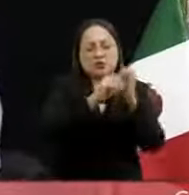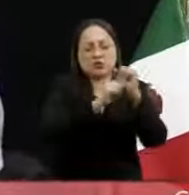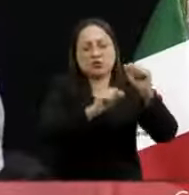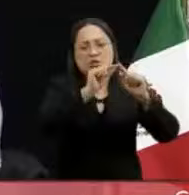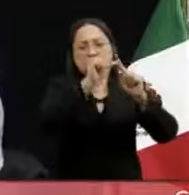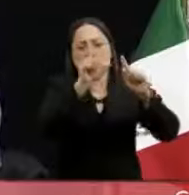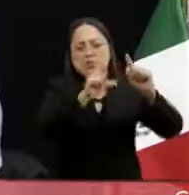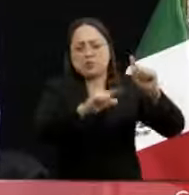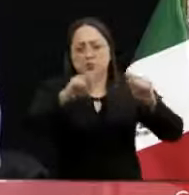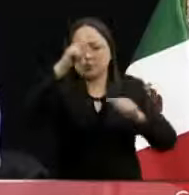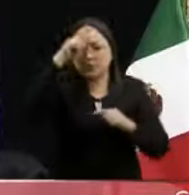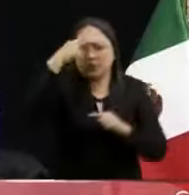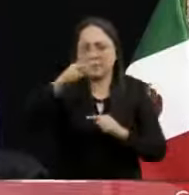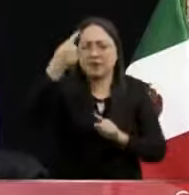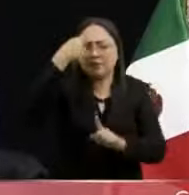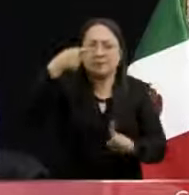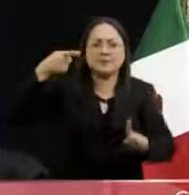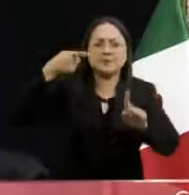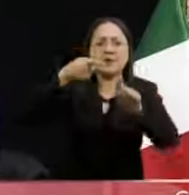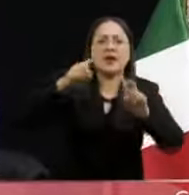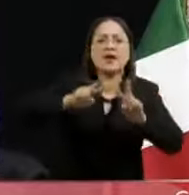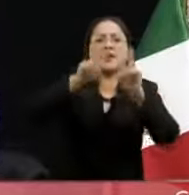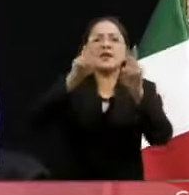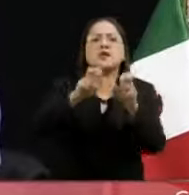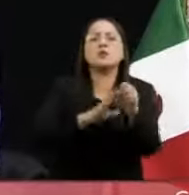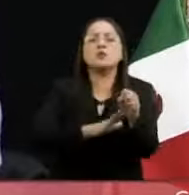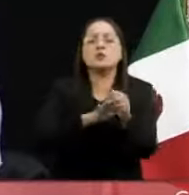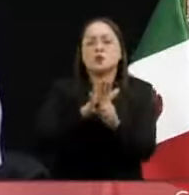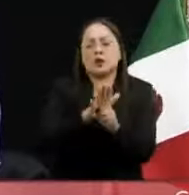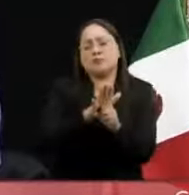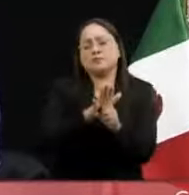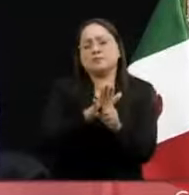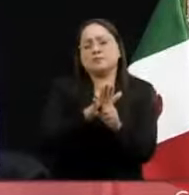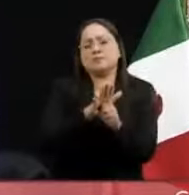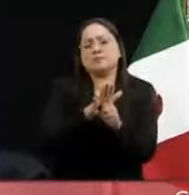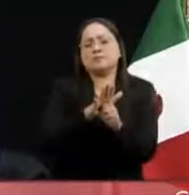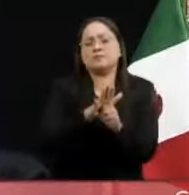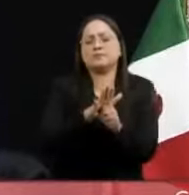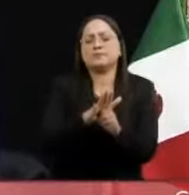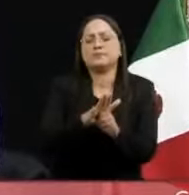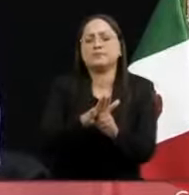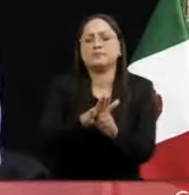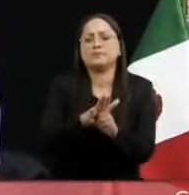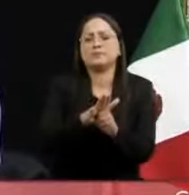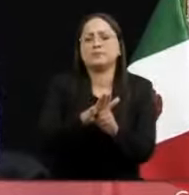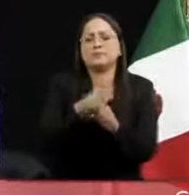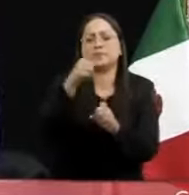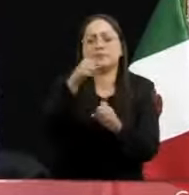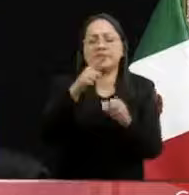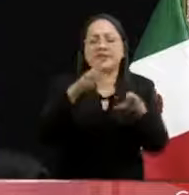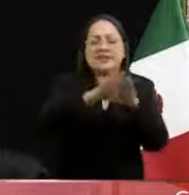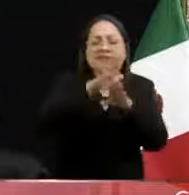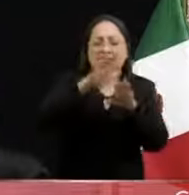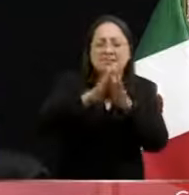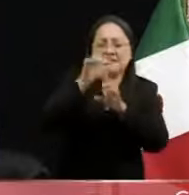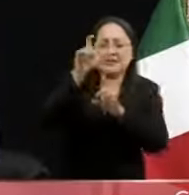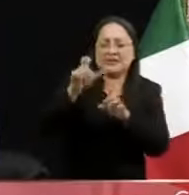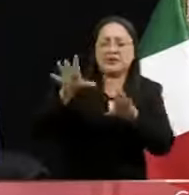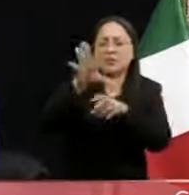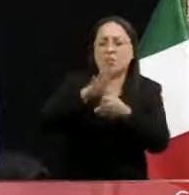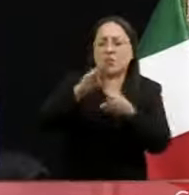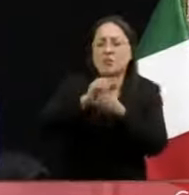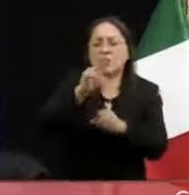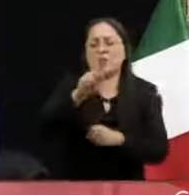de la Constitución Política de los Estados Unidos Mexicanos en materia de reforma